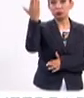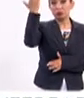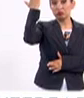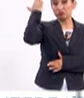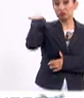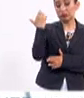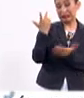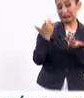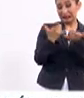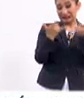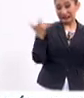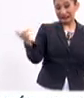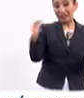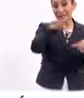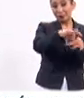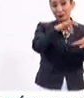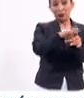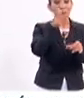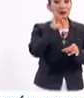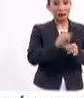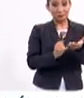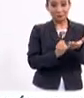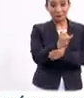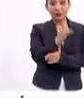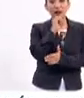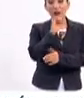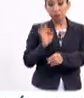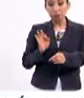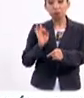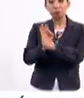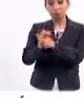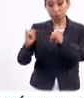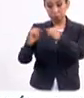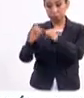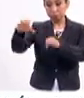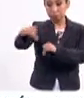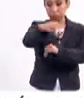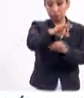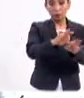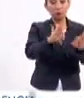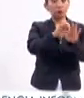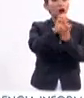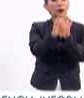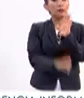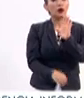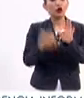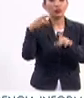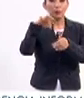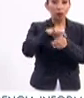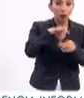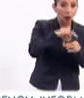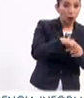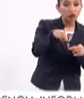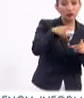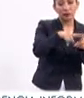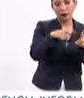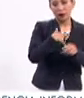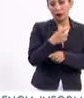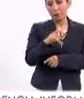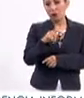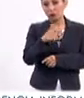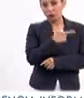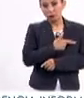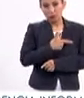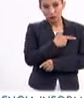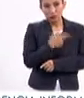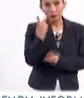histórica circunstancia del voto de la mujer, sino también en el fortalecimiento de instituciones clave como son las electorales. Así que Mauricio, qué gusto